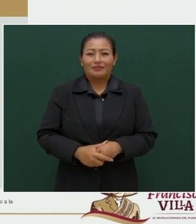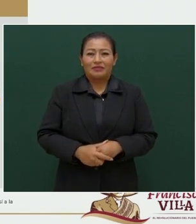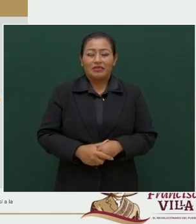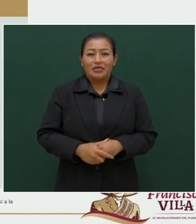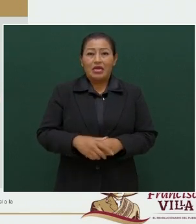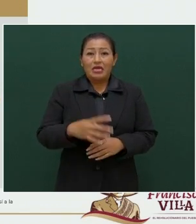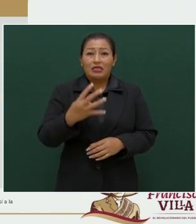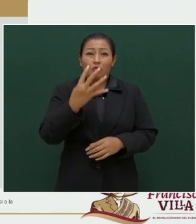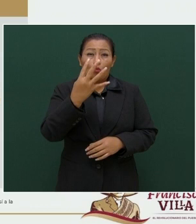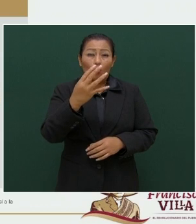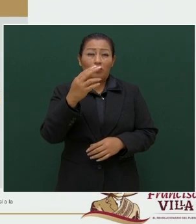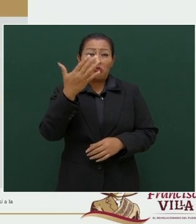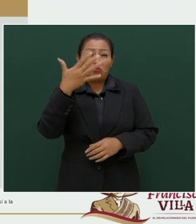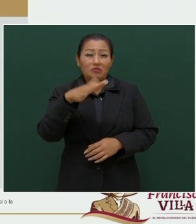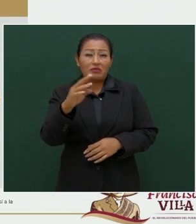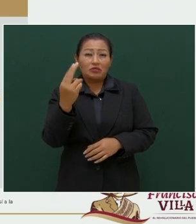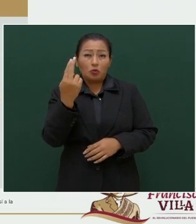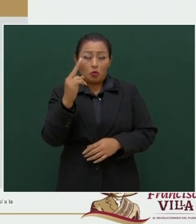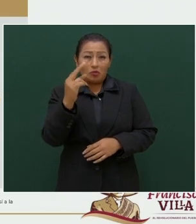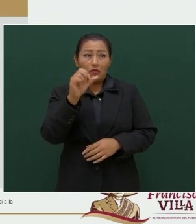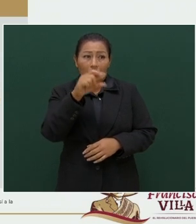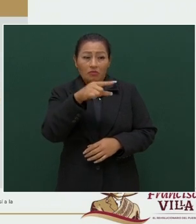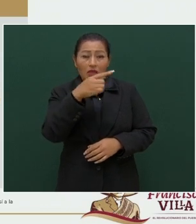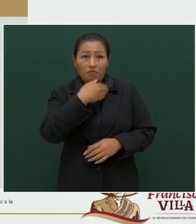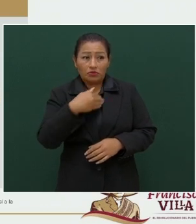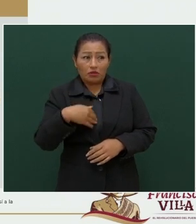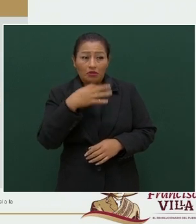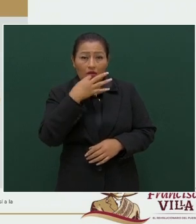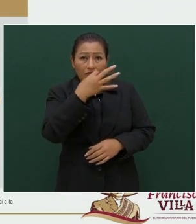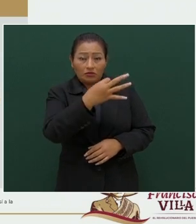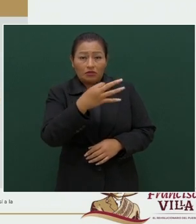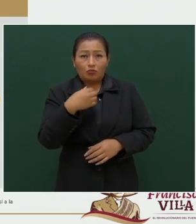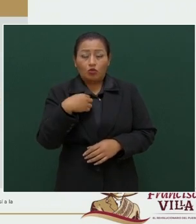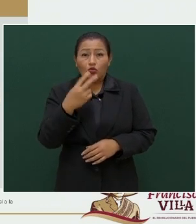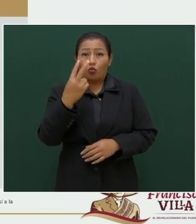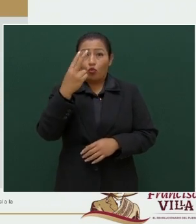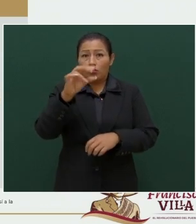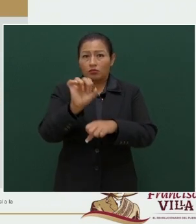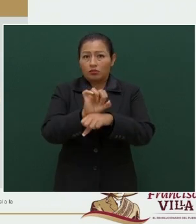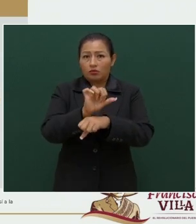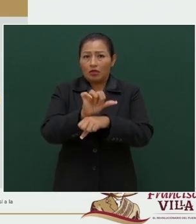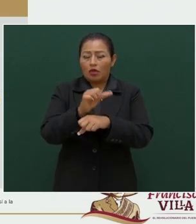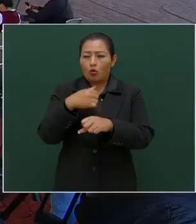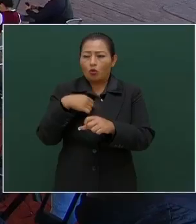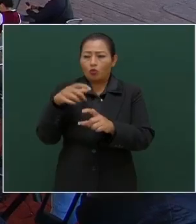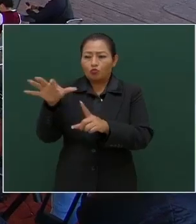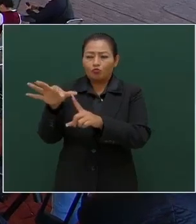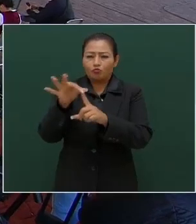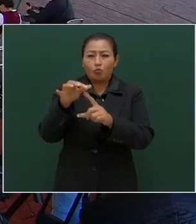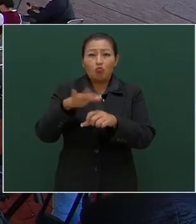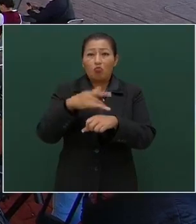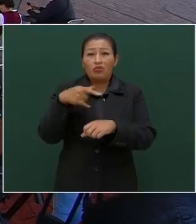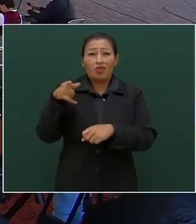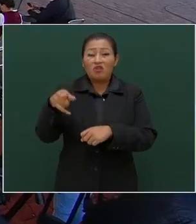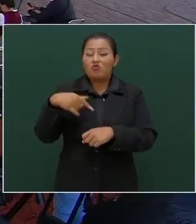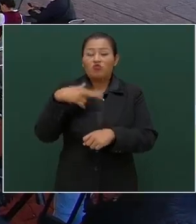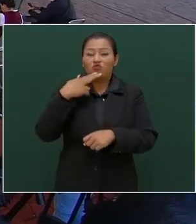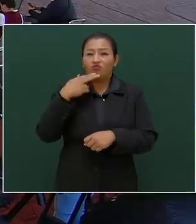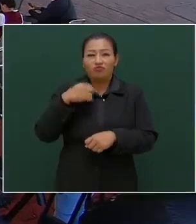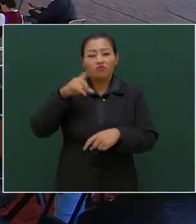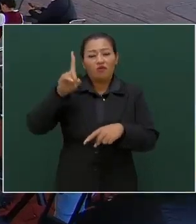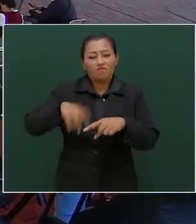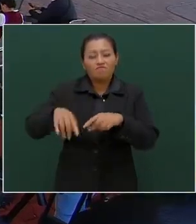Entre el 4 y el 10 de noviembre, señor presidente, únicamente se inmovilizaron 2 vehículos y 8 cilindros por falta de condiciones